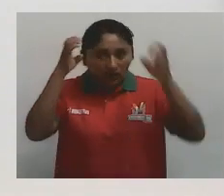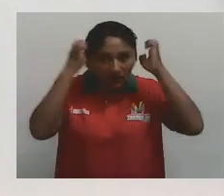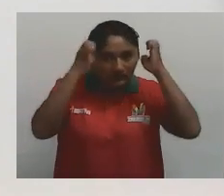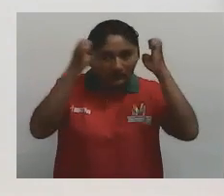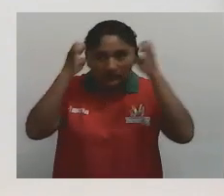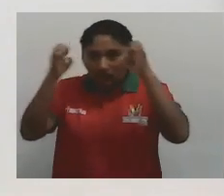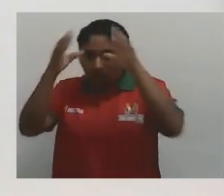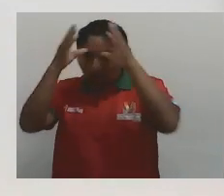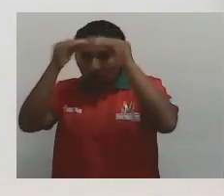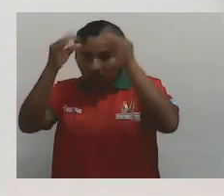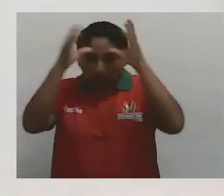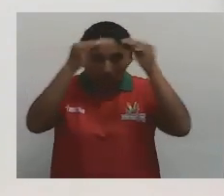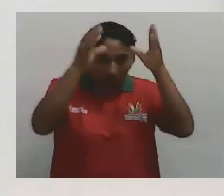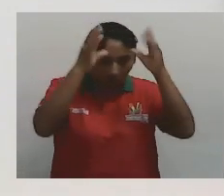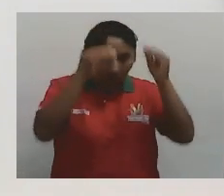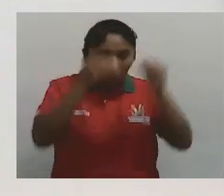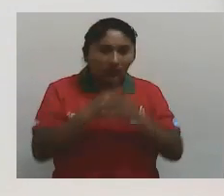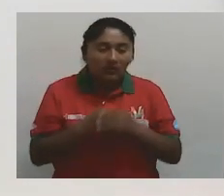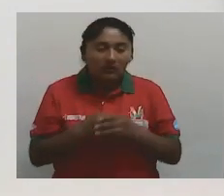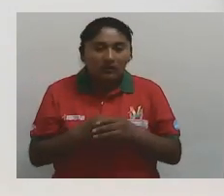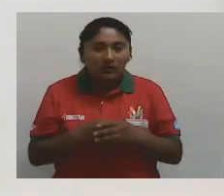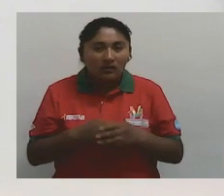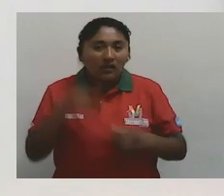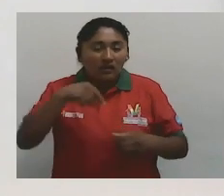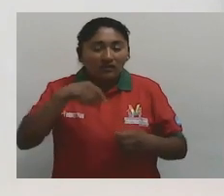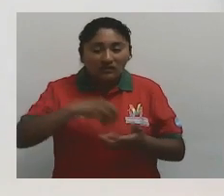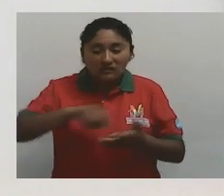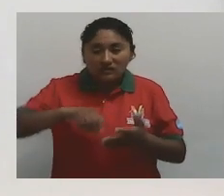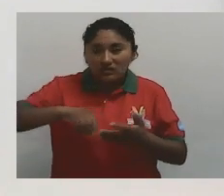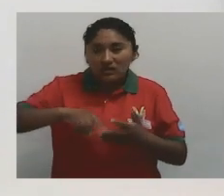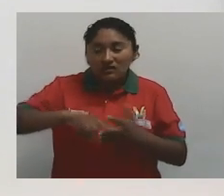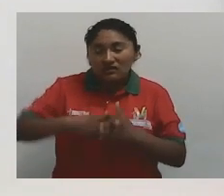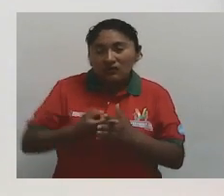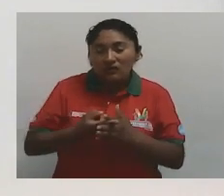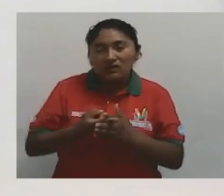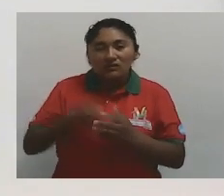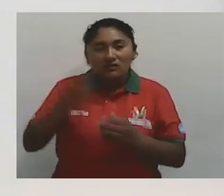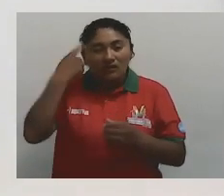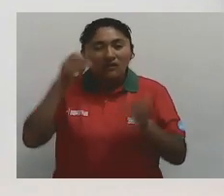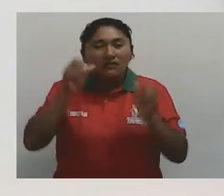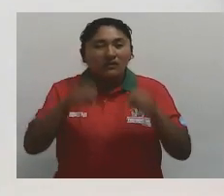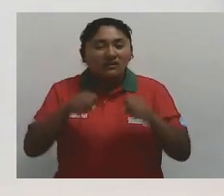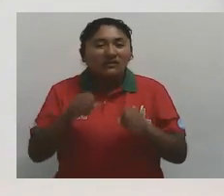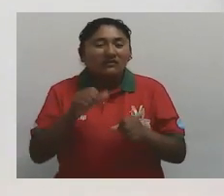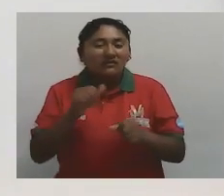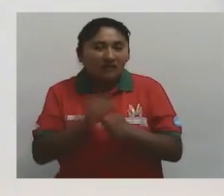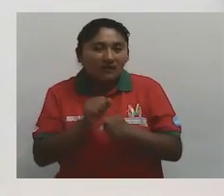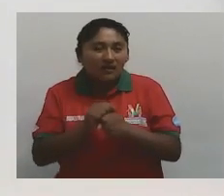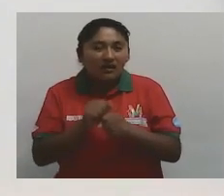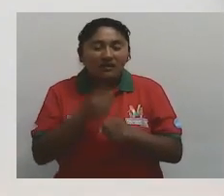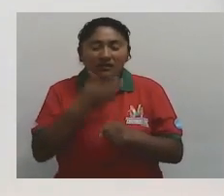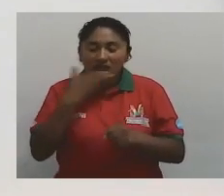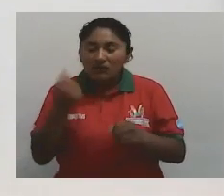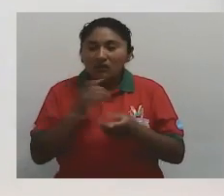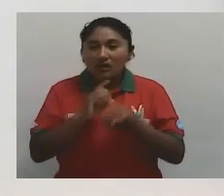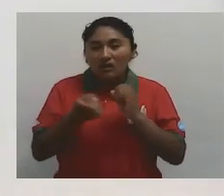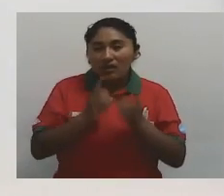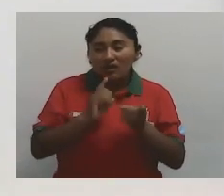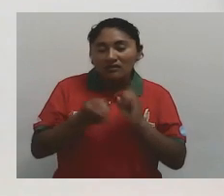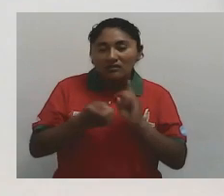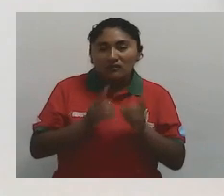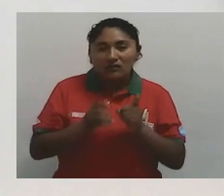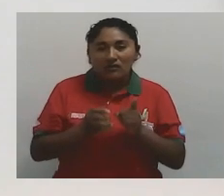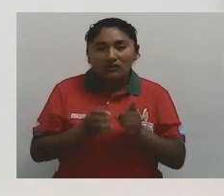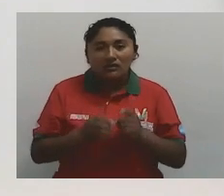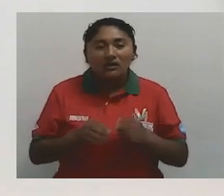sembrando la semilla del deporte en los diferentes deportes y conforme los vayamos formando y educando, van a ir saliendo y van a salir grandes